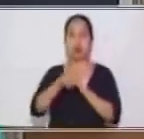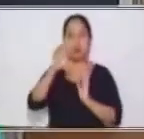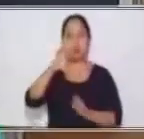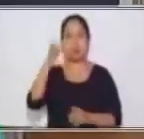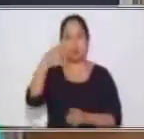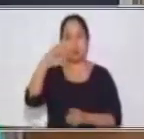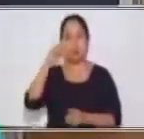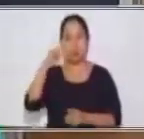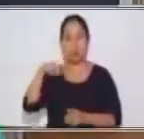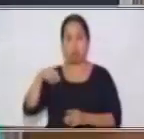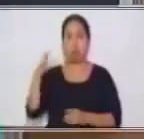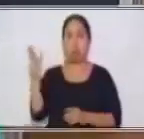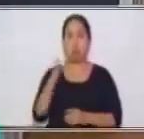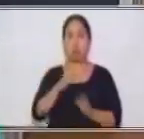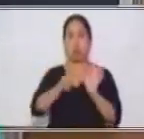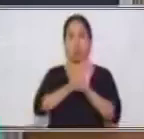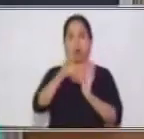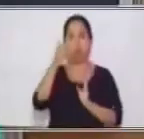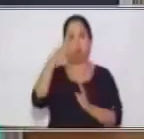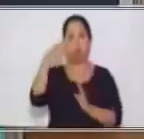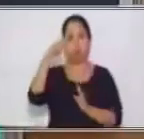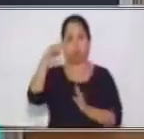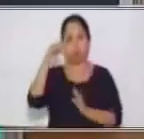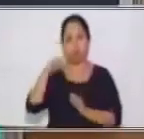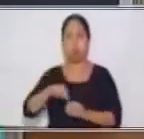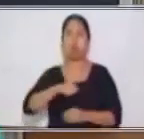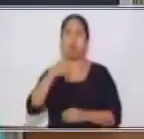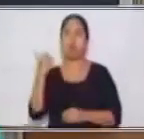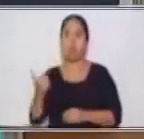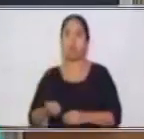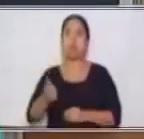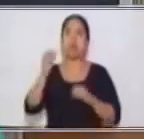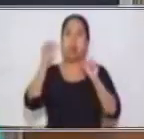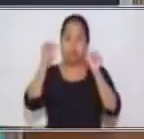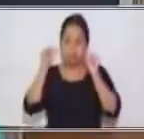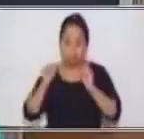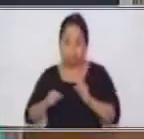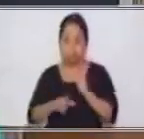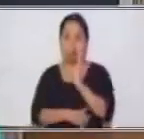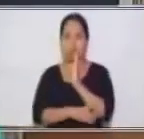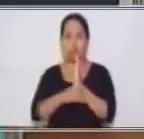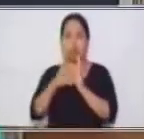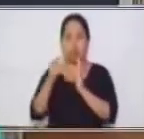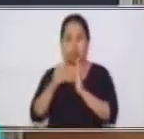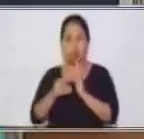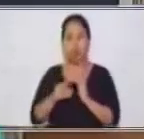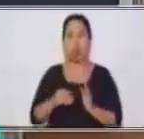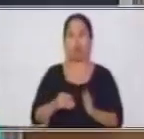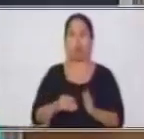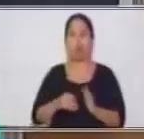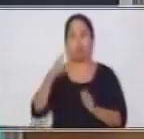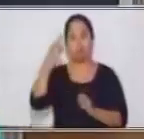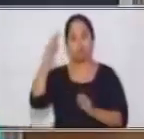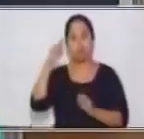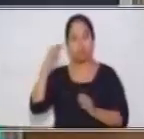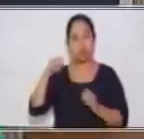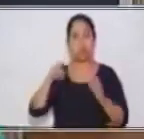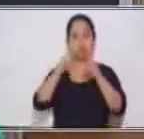cosenos y otras que nos permitirán a nosotros desarrollar todas las identidades trigonométricas